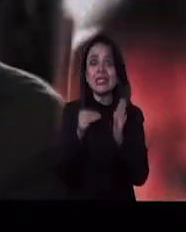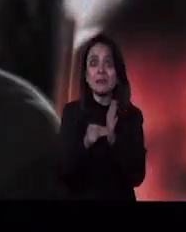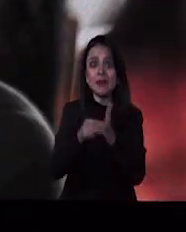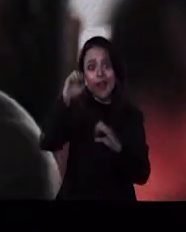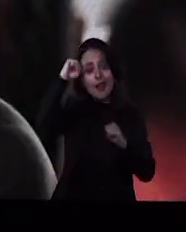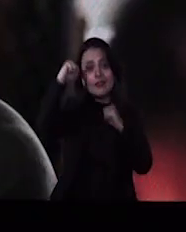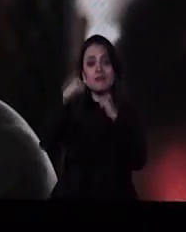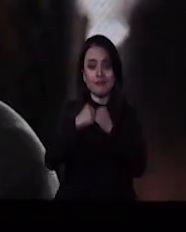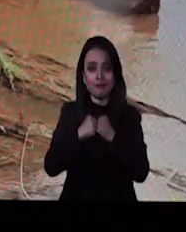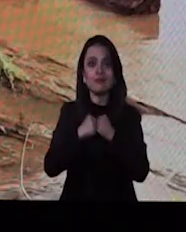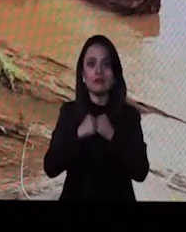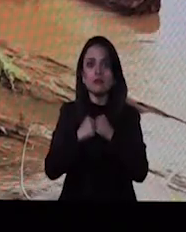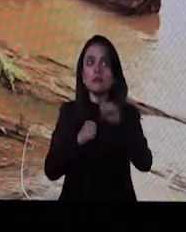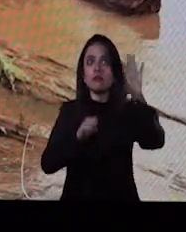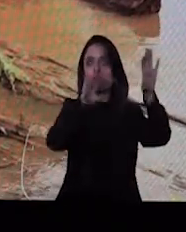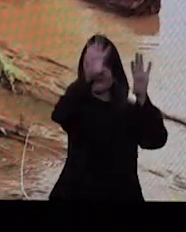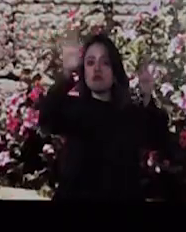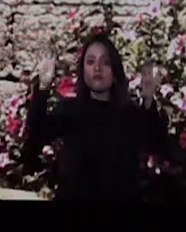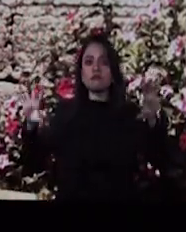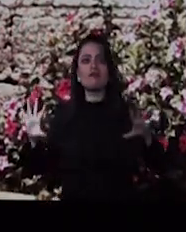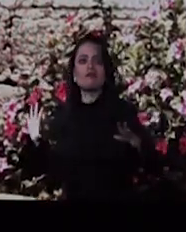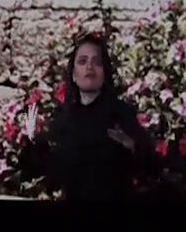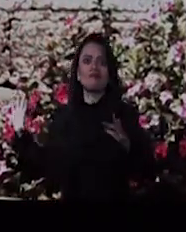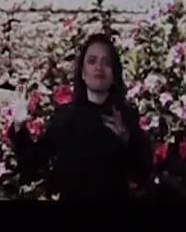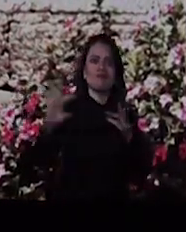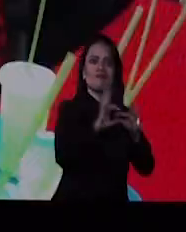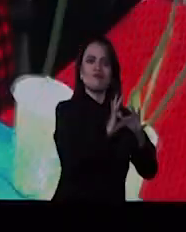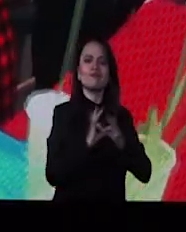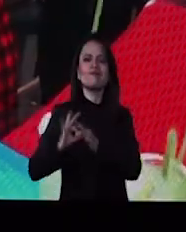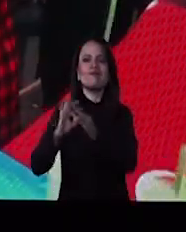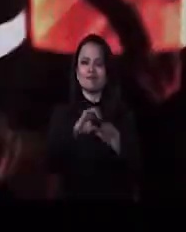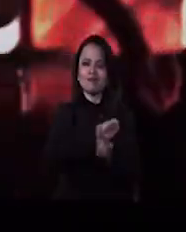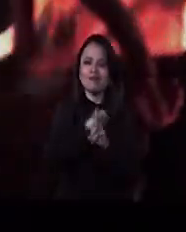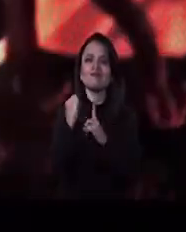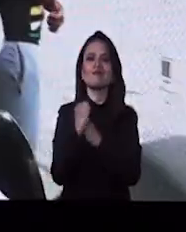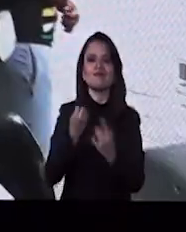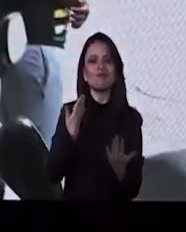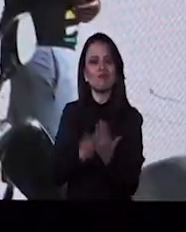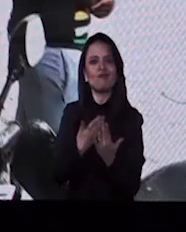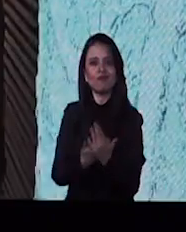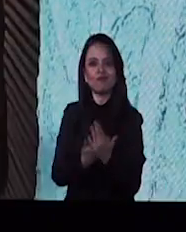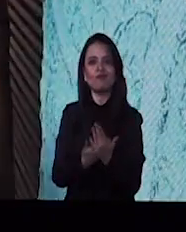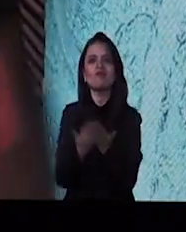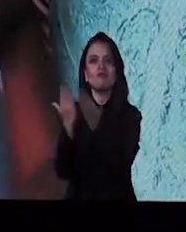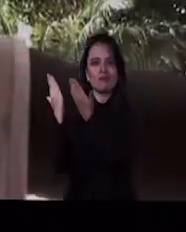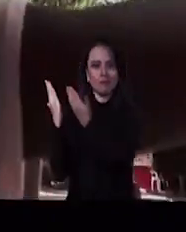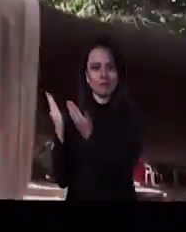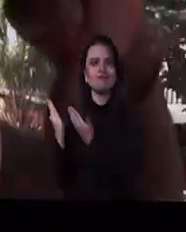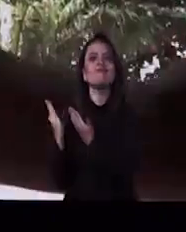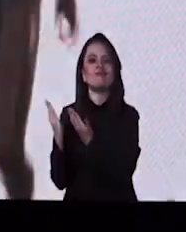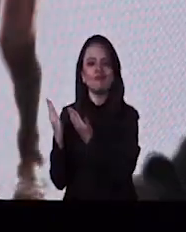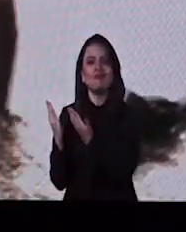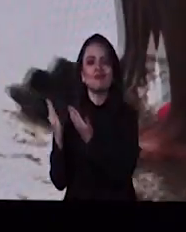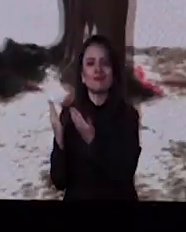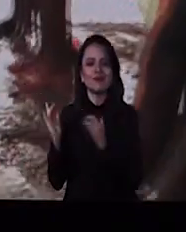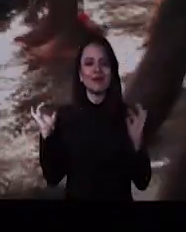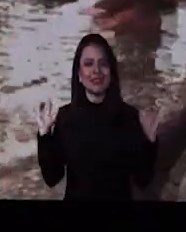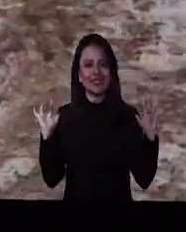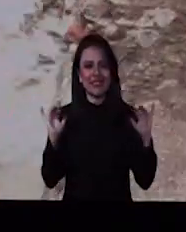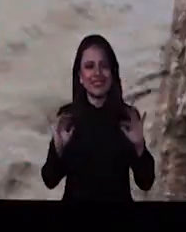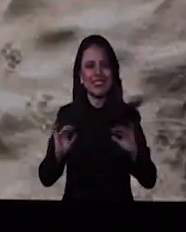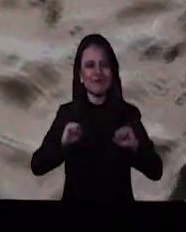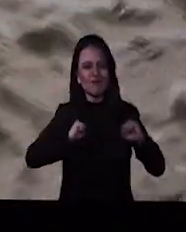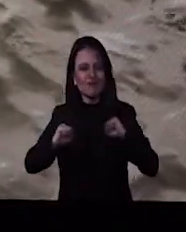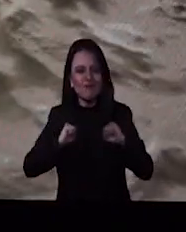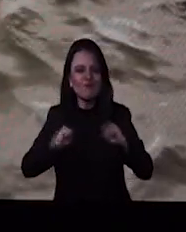países, convirtiendo su accionar en un verdadero proceso social, resultado de una amplia participación de muchos sectores de la